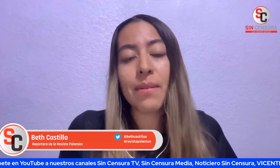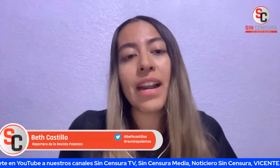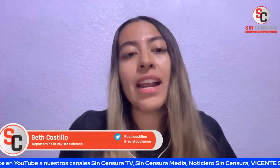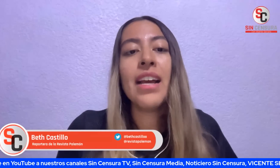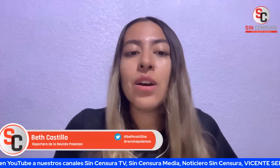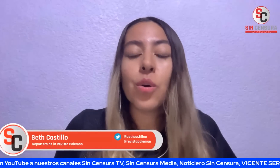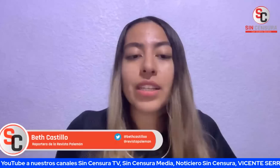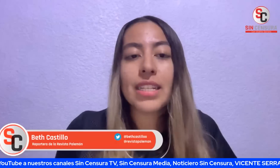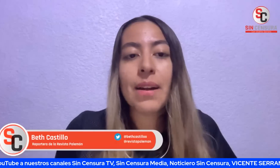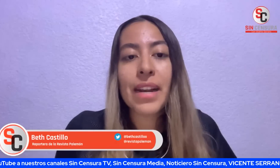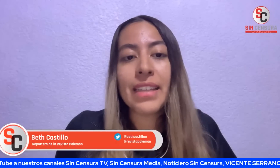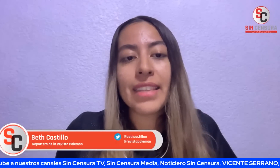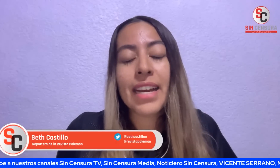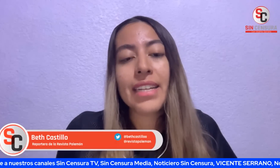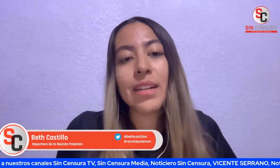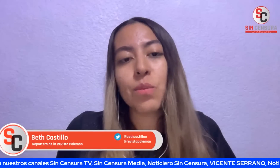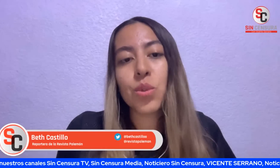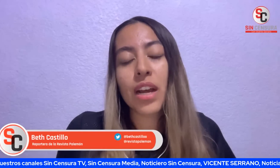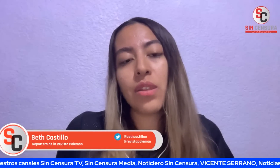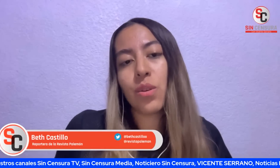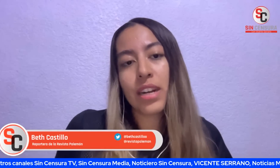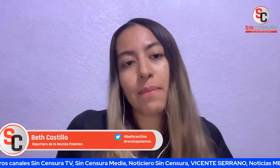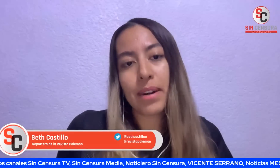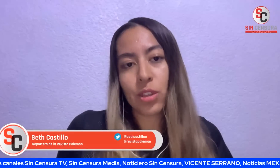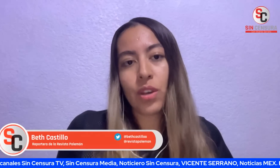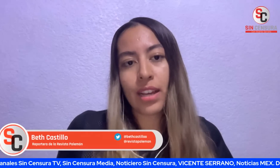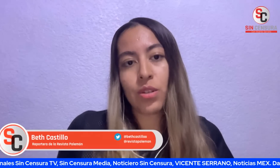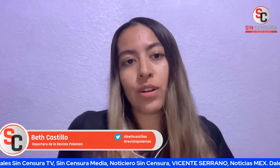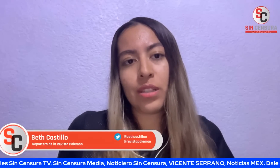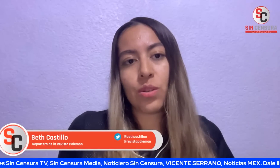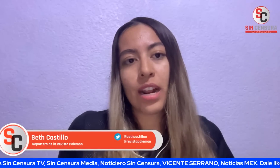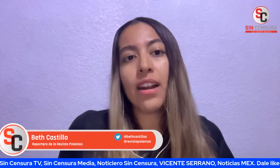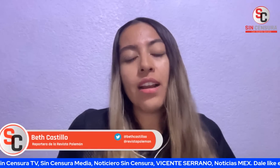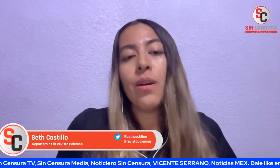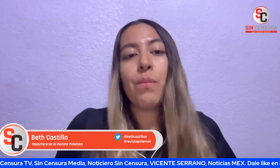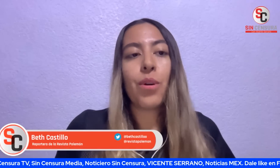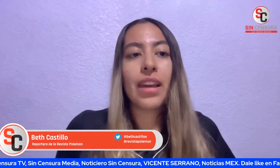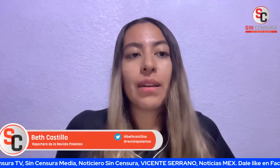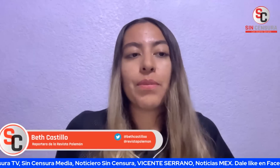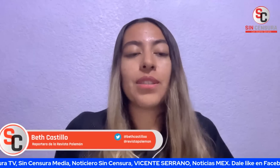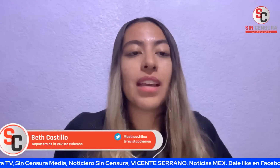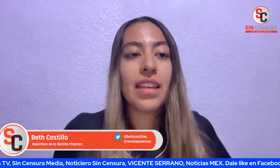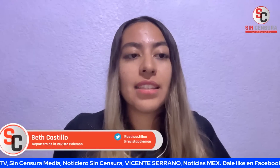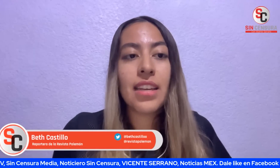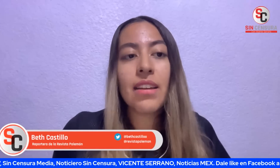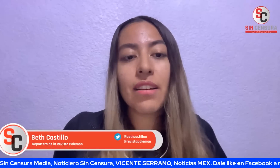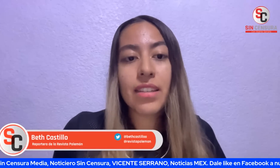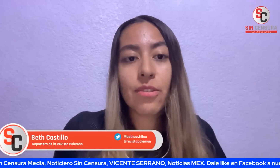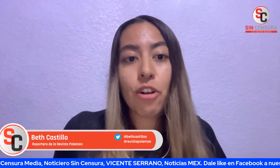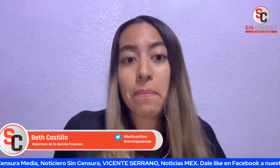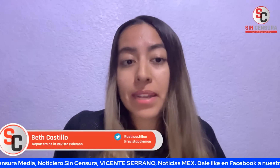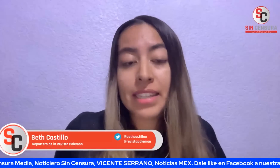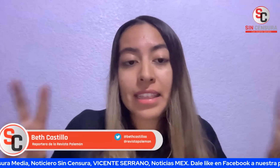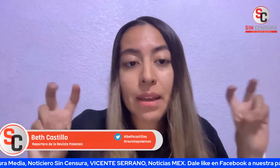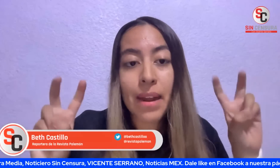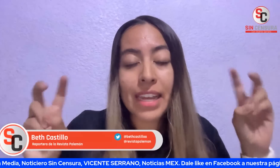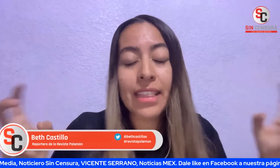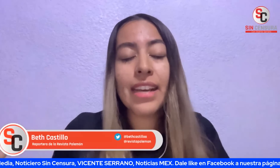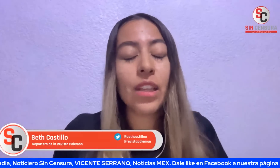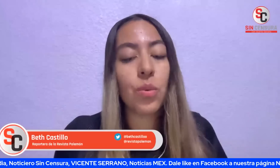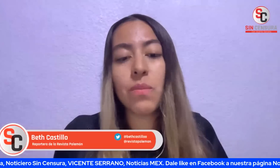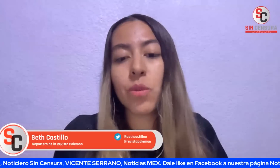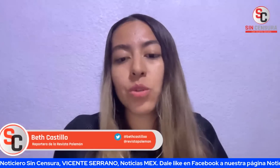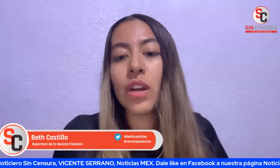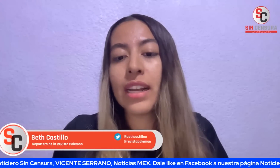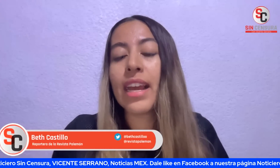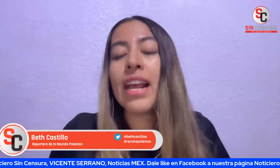Margarita Zavala o esa es la valentía que están buscando en el Partido de Acción Nacional? Porque pues ese fue el presidente valiente